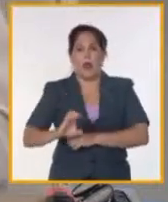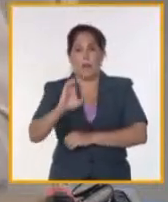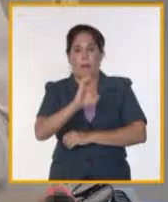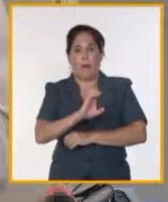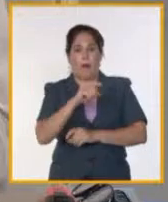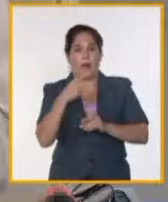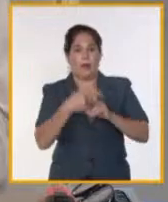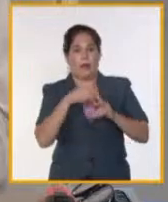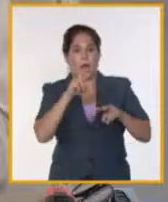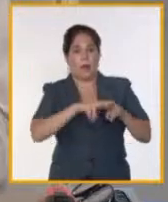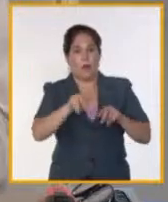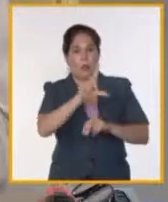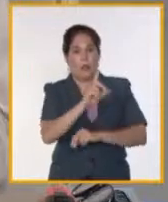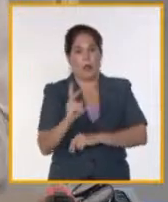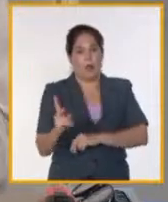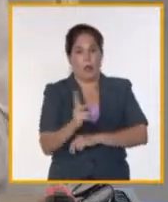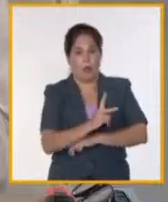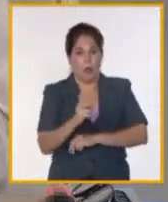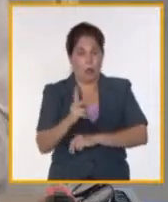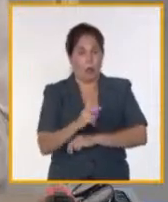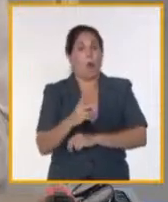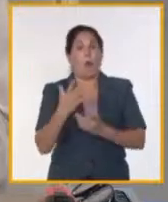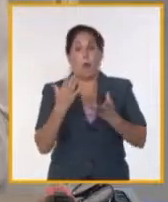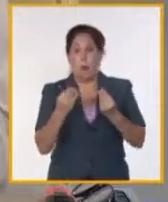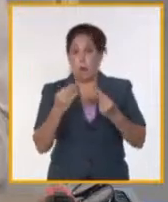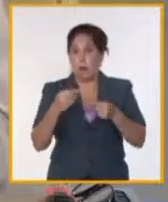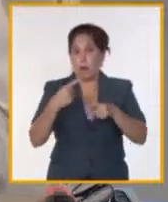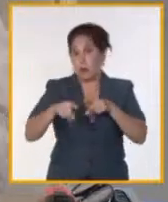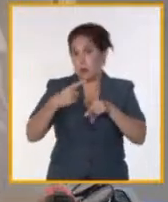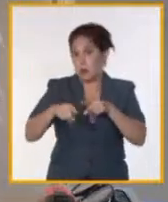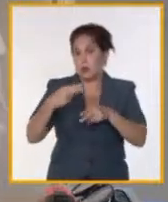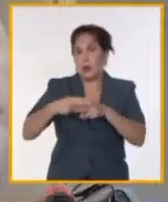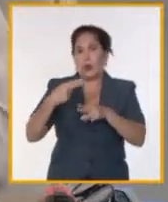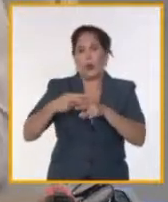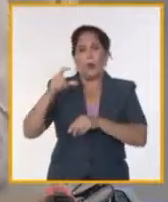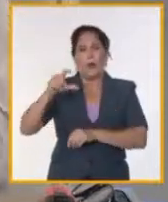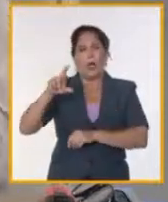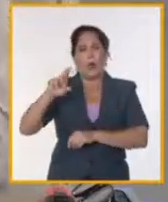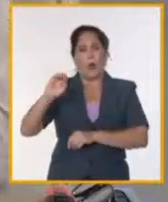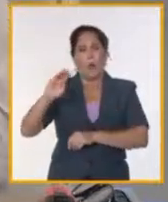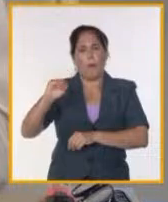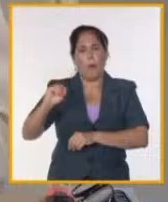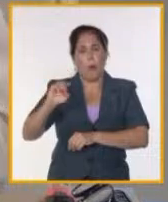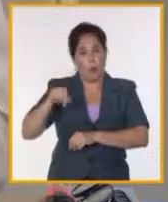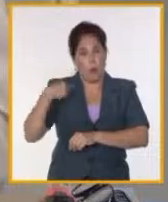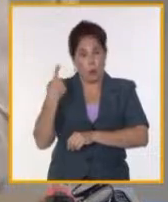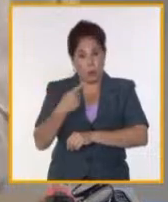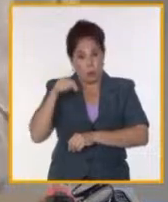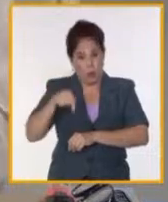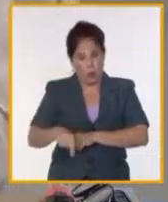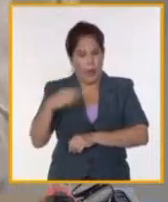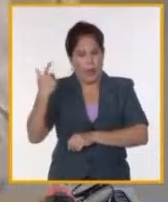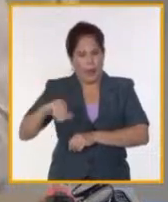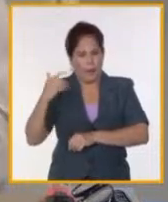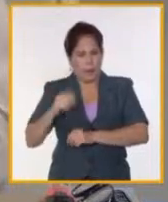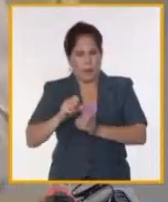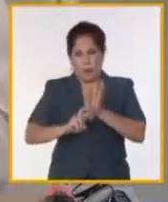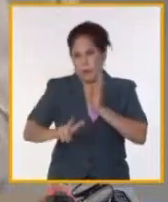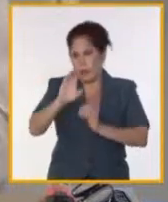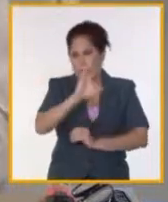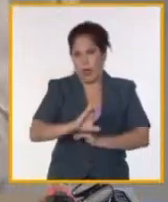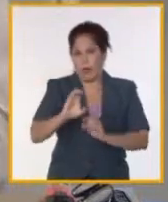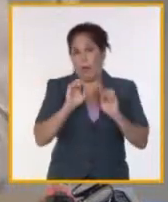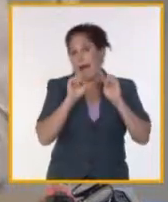región de Holguín. En ambas hay grandes yacimientos de cromo. Nosotros en este momento estamos explotando los yacimientos de cromo de la provincia de